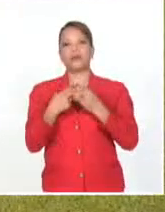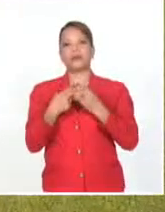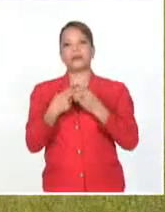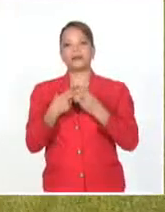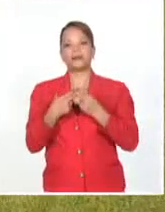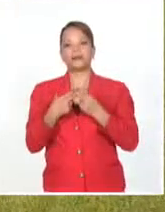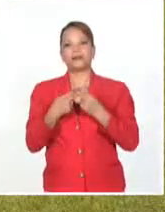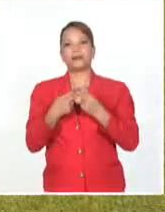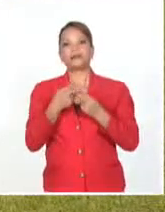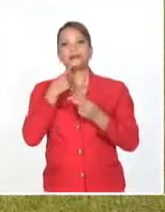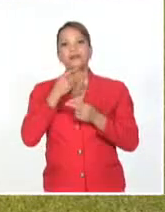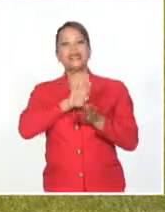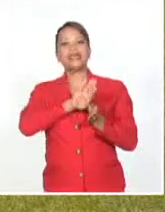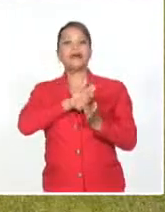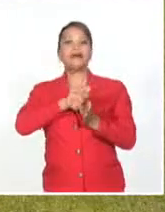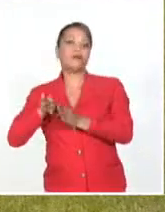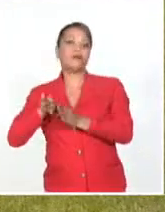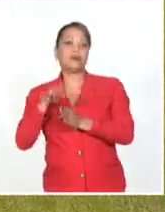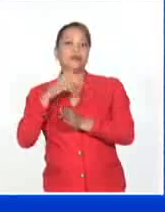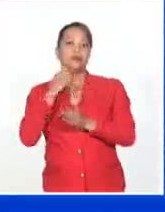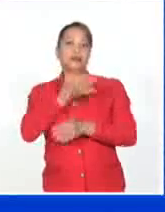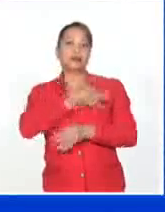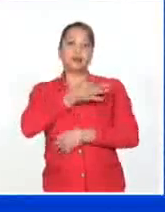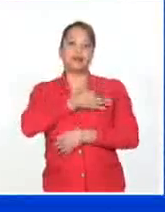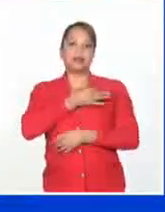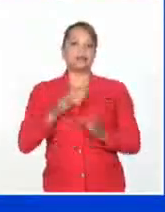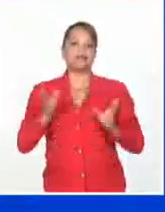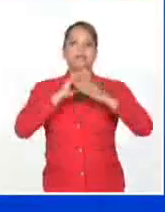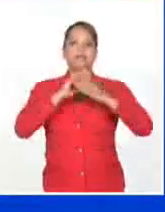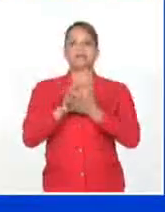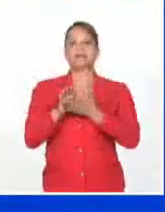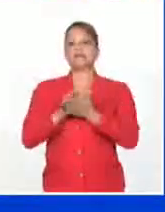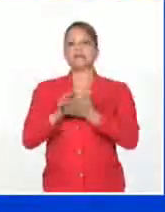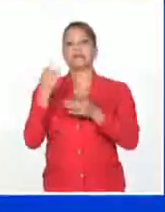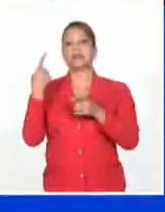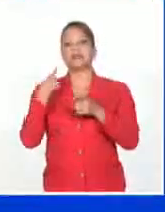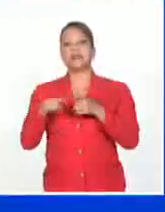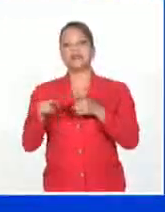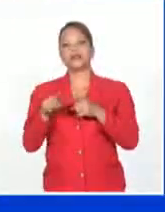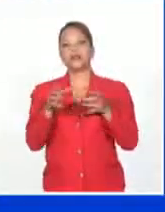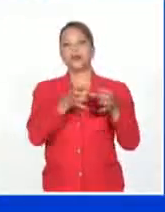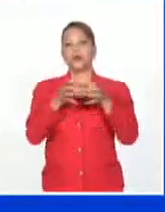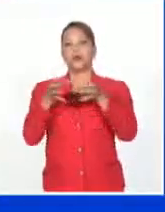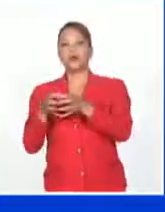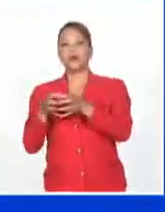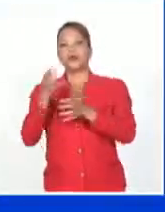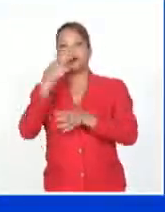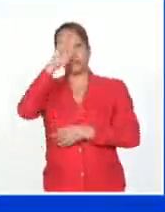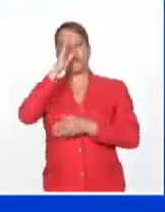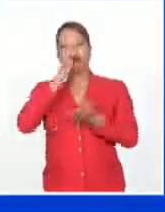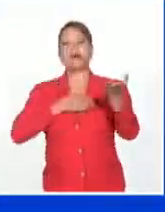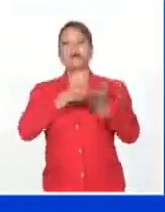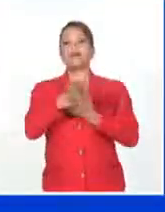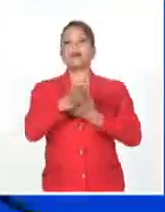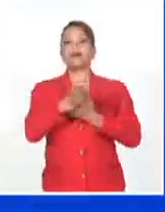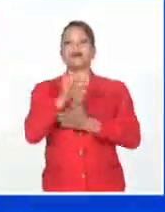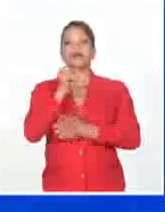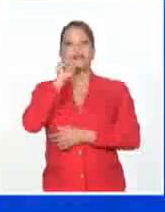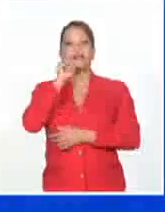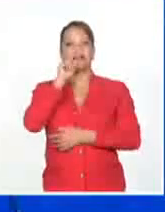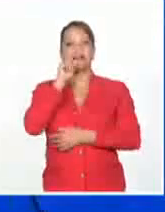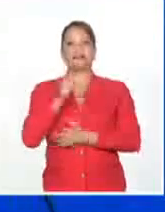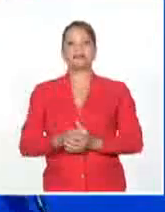Quedaron fuera en lo individual del medallero. Y el hockey, tanto en uno como en otro sexo, los equipos cubanos avanzaron a las semifinales. Las chicas